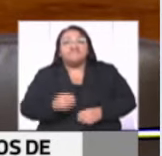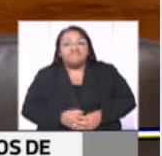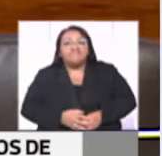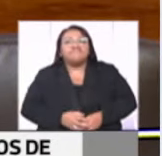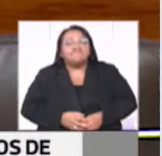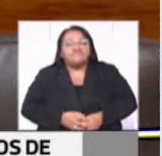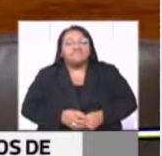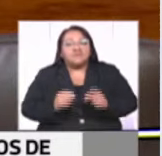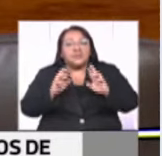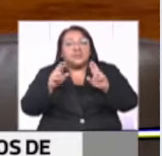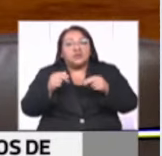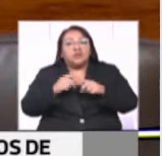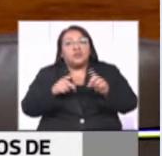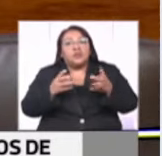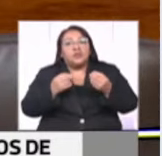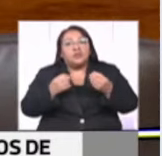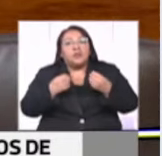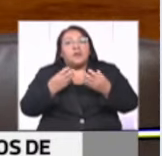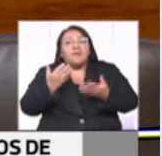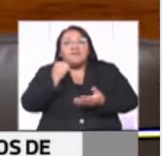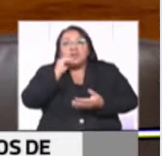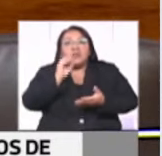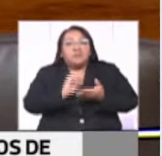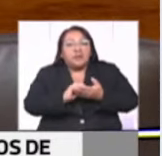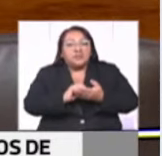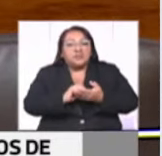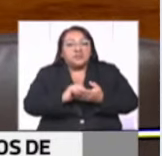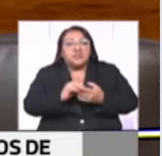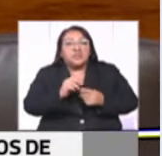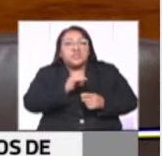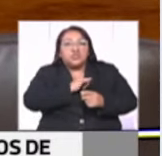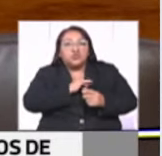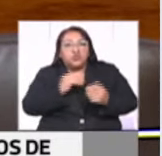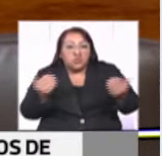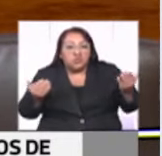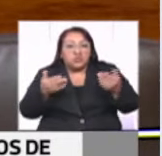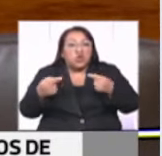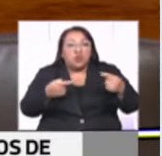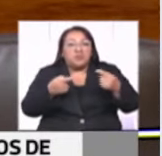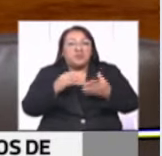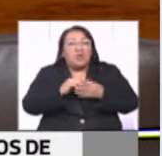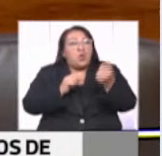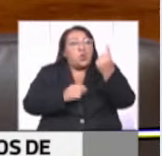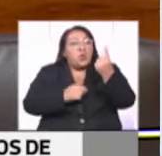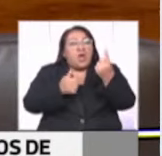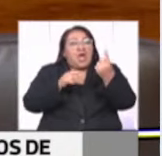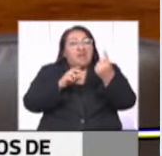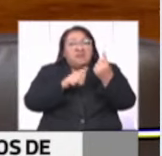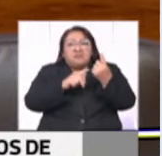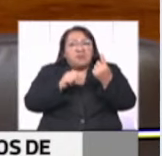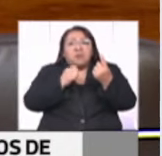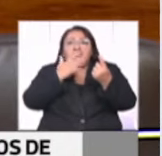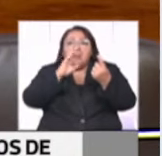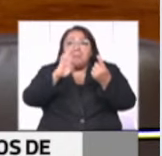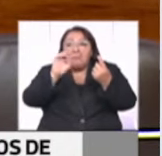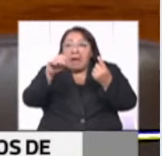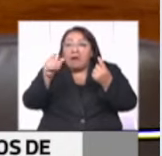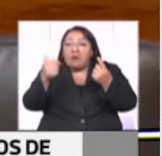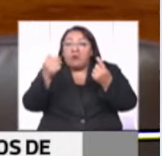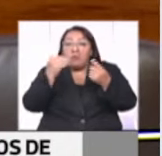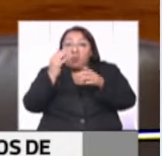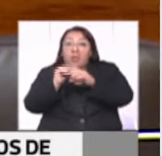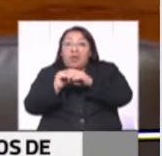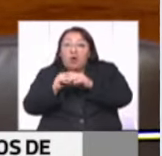permitir, señor presidente, que existan más actores competidores, bancos de inversión, cajas